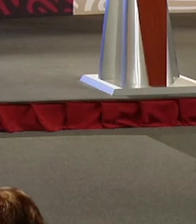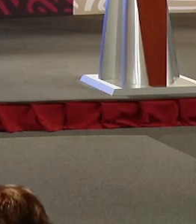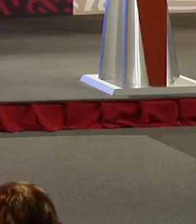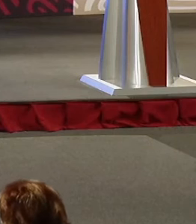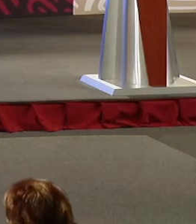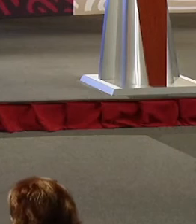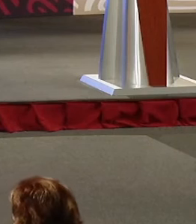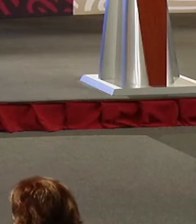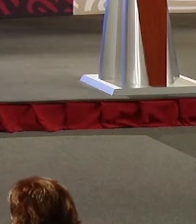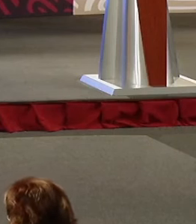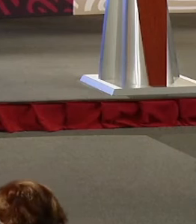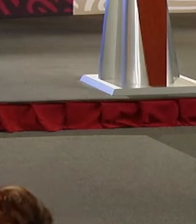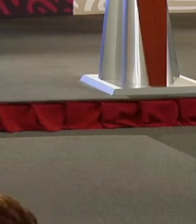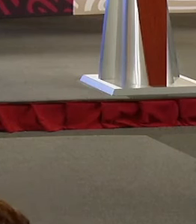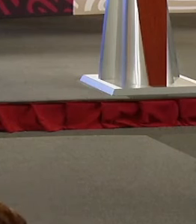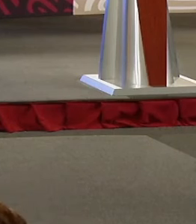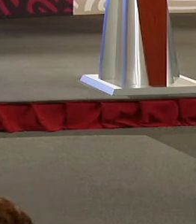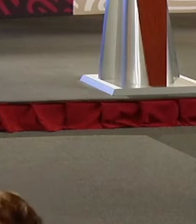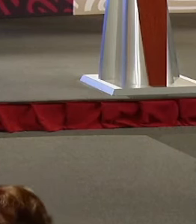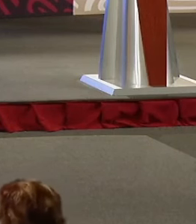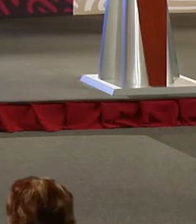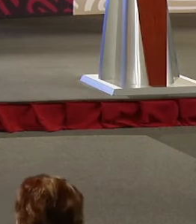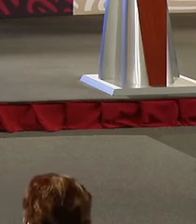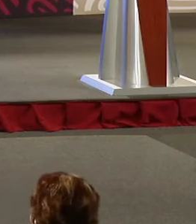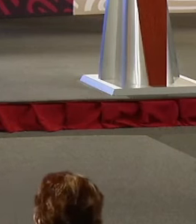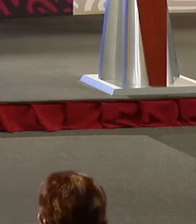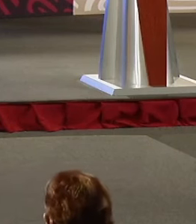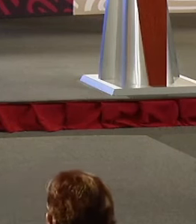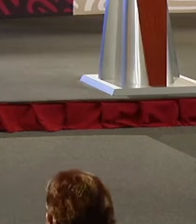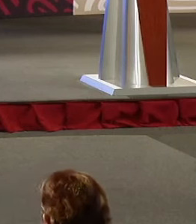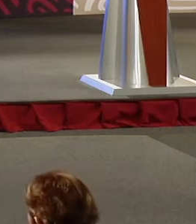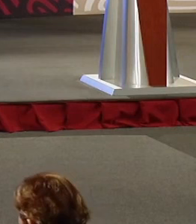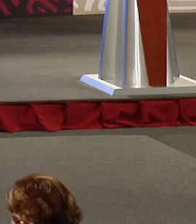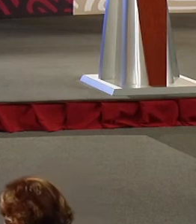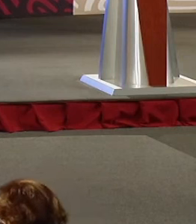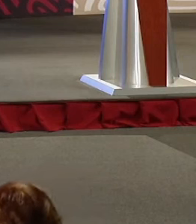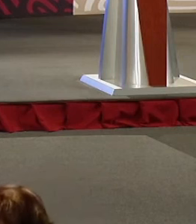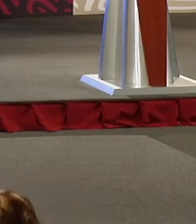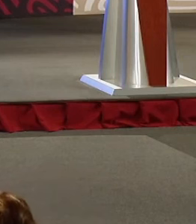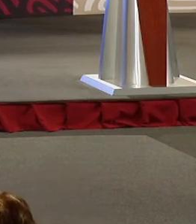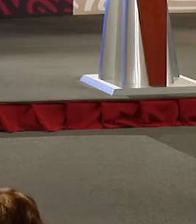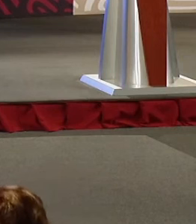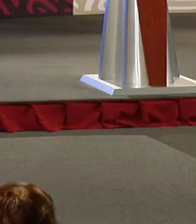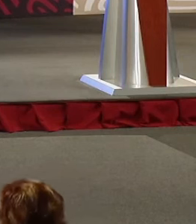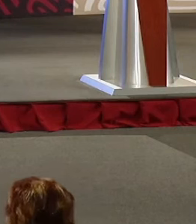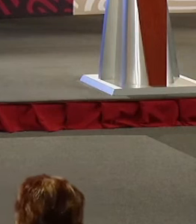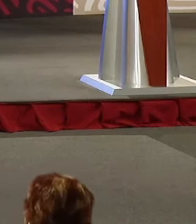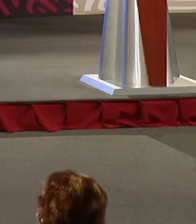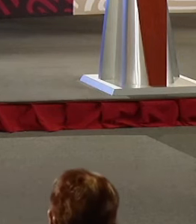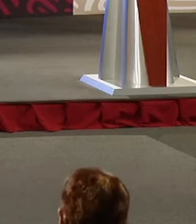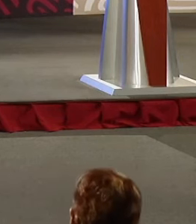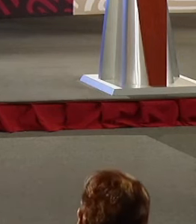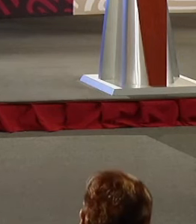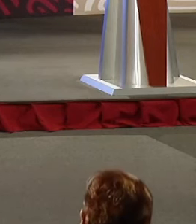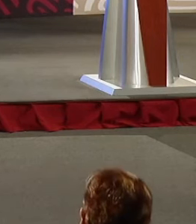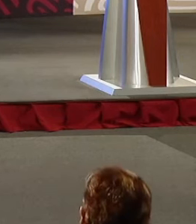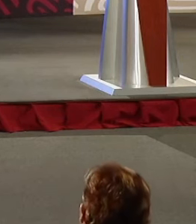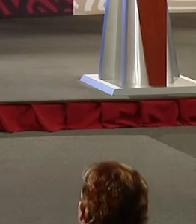Por eso lo agradecemos, por eso tenemos tanto siempre nuestro pastor de Manuel, aquí que parte del pueblo